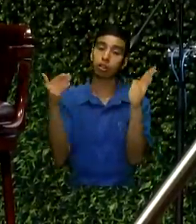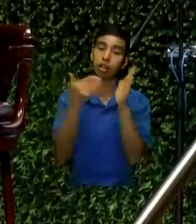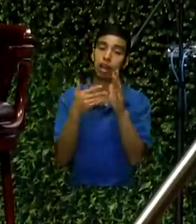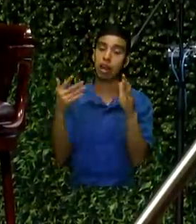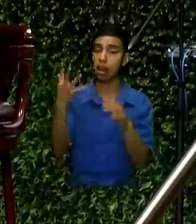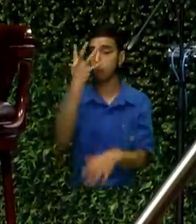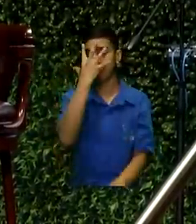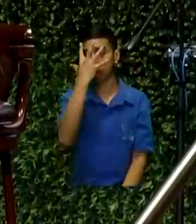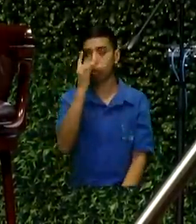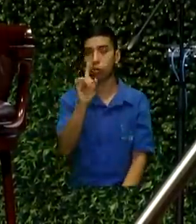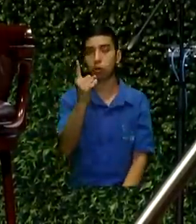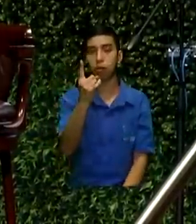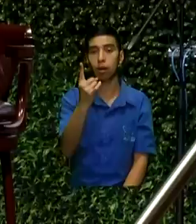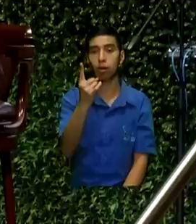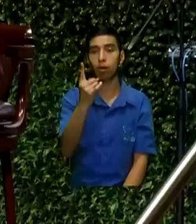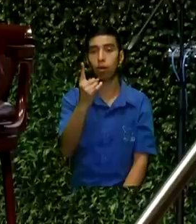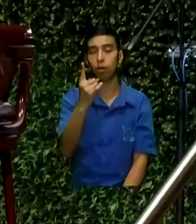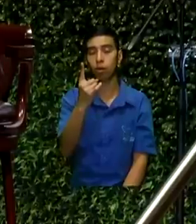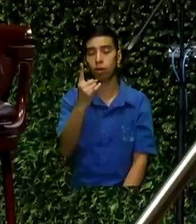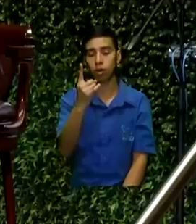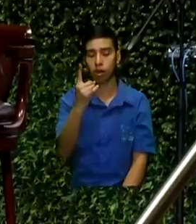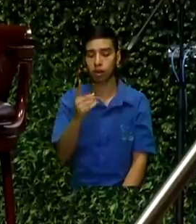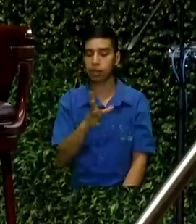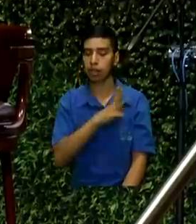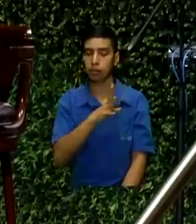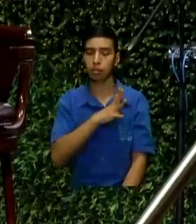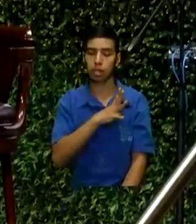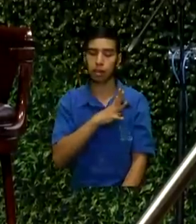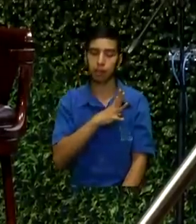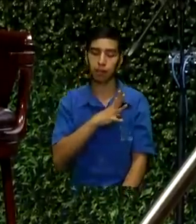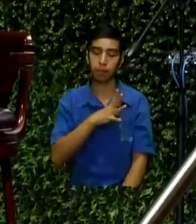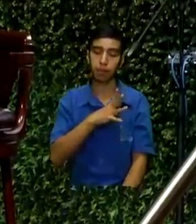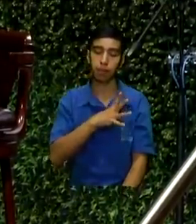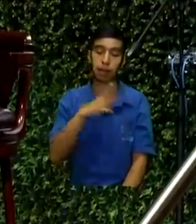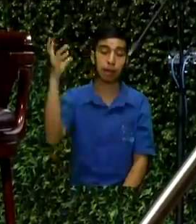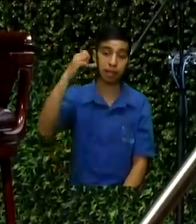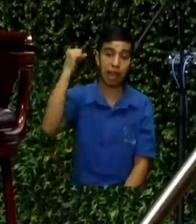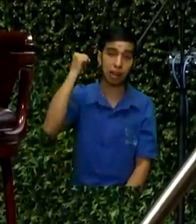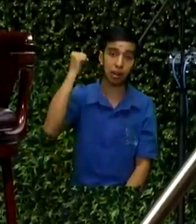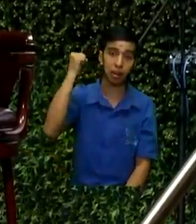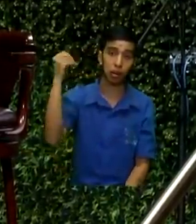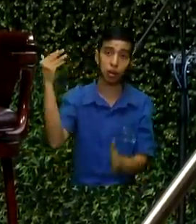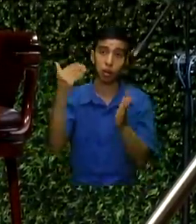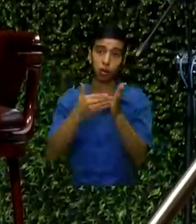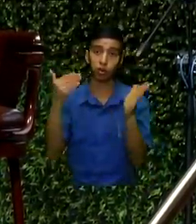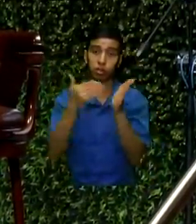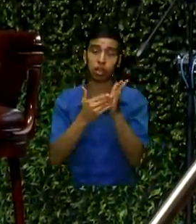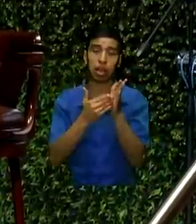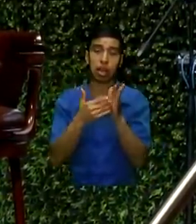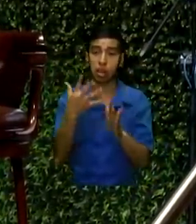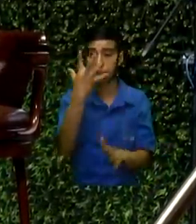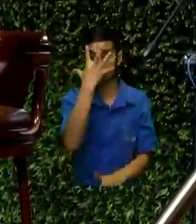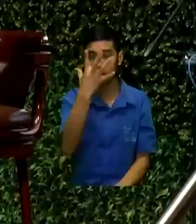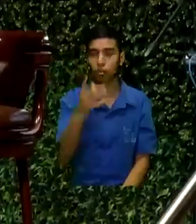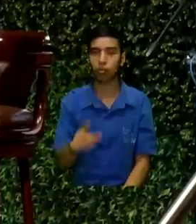Y lo primerísimo que hay que combatir contra el pecado, creo yo, bueno, no lo primerísimo, hay tantas